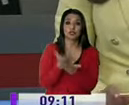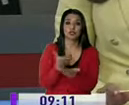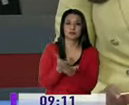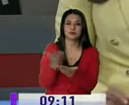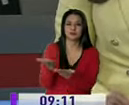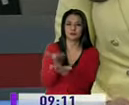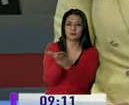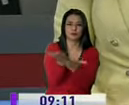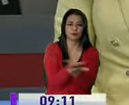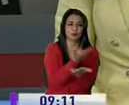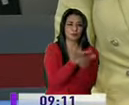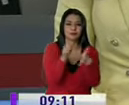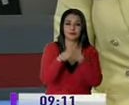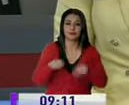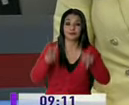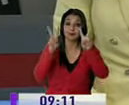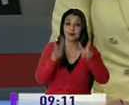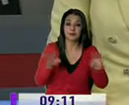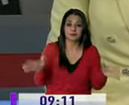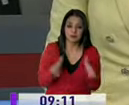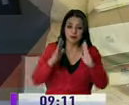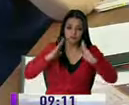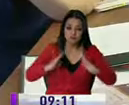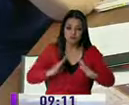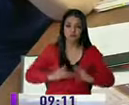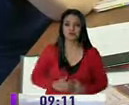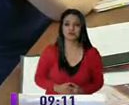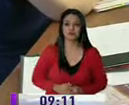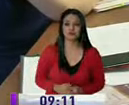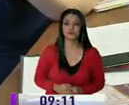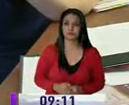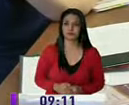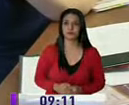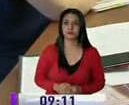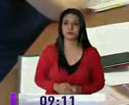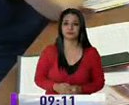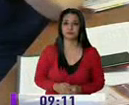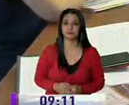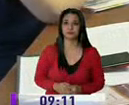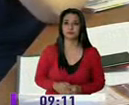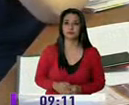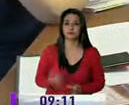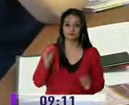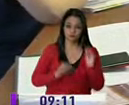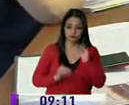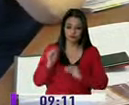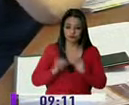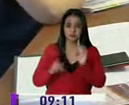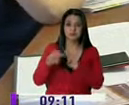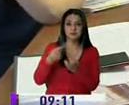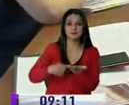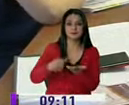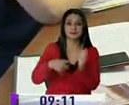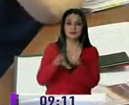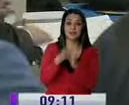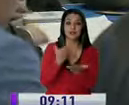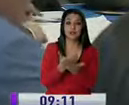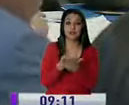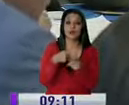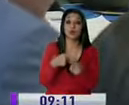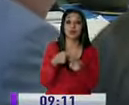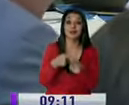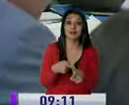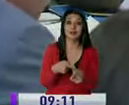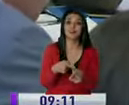varias propuestas de diferentes sectores. Continúa la construcción del informe para primer debate de la Ley Económica Urgente, que